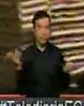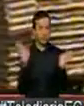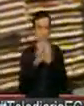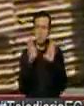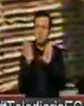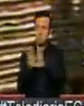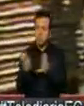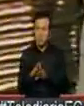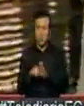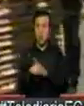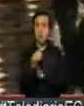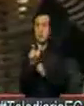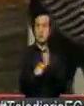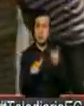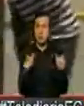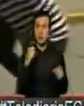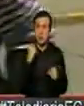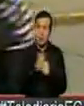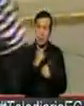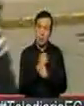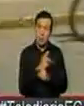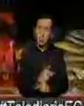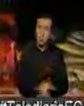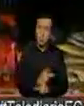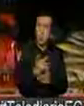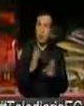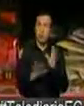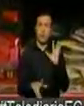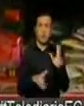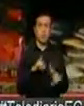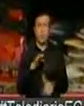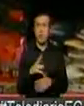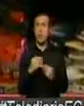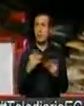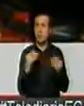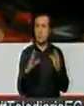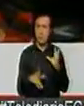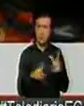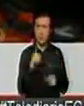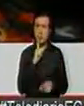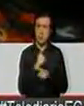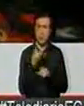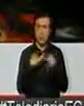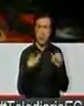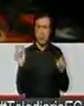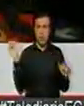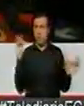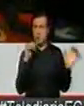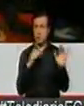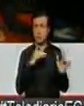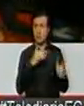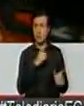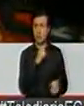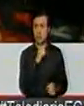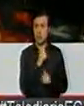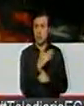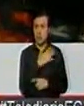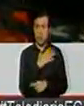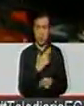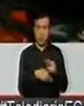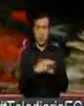puertas, mientras otros laboran con precaución. Un saqueo, o sea que venía corriendo la gente y yo, como tengo aquí mi